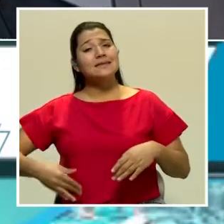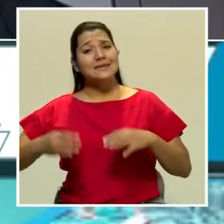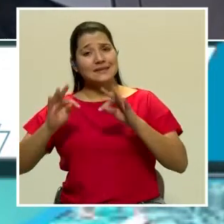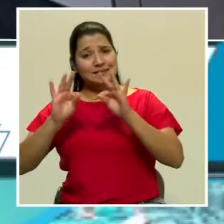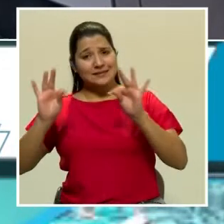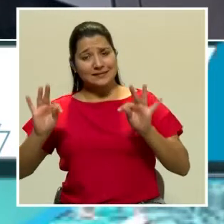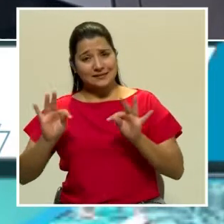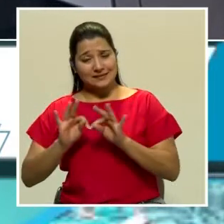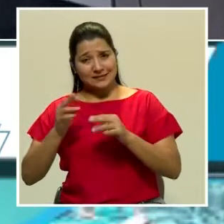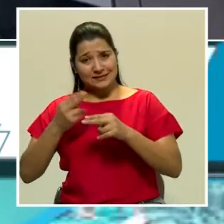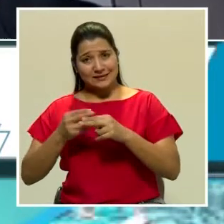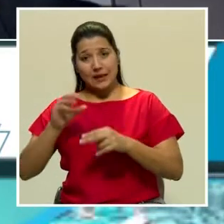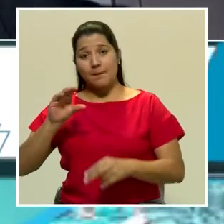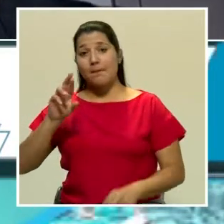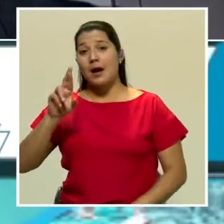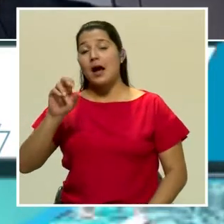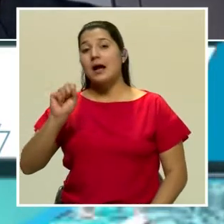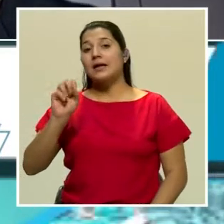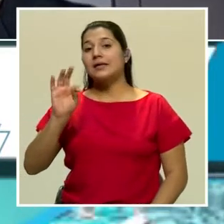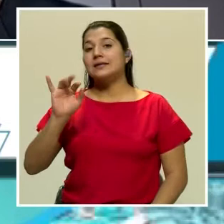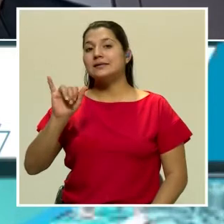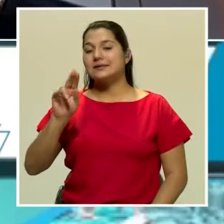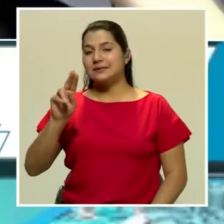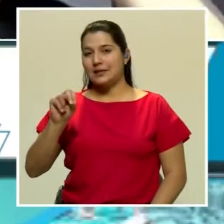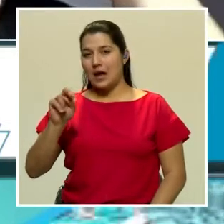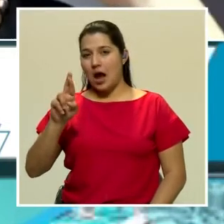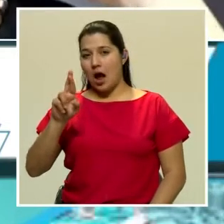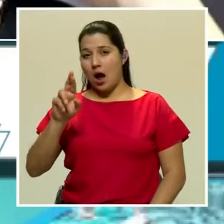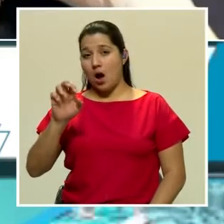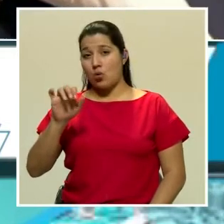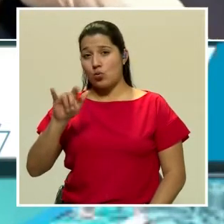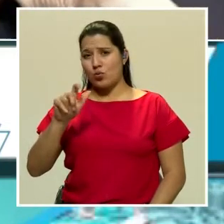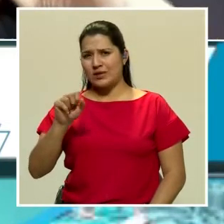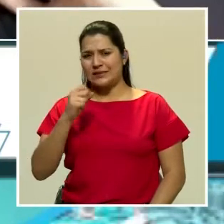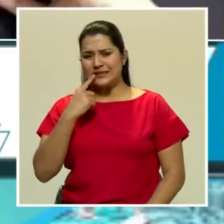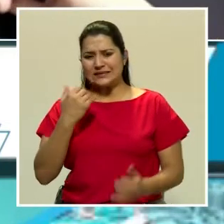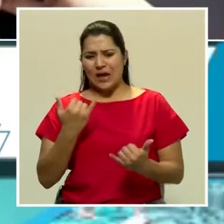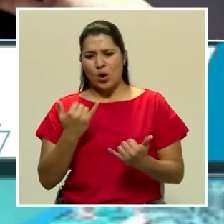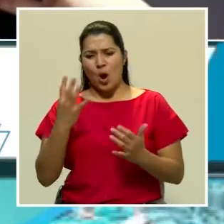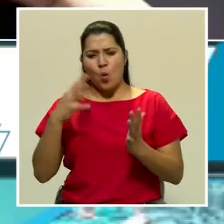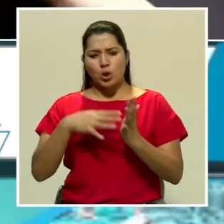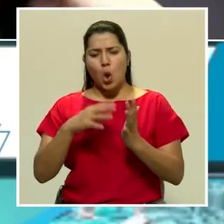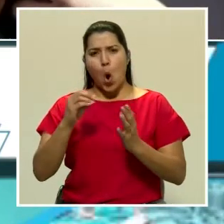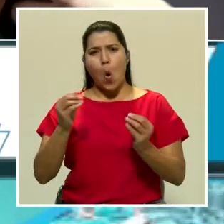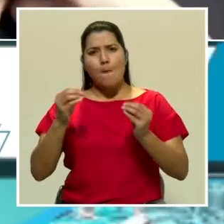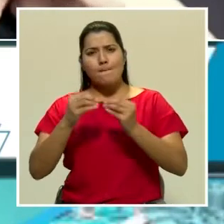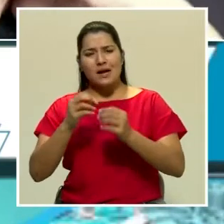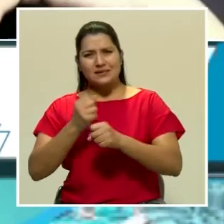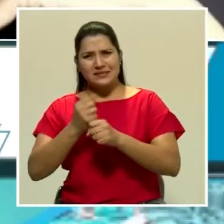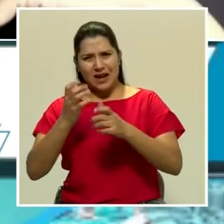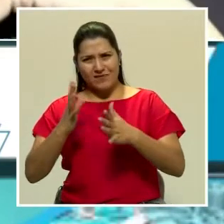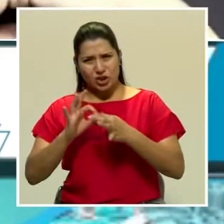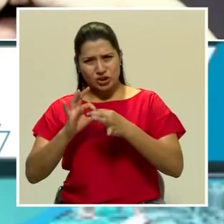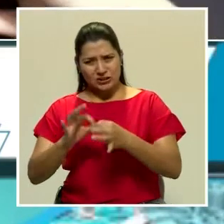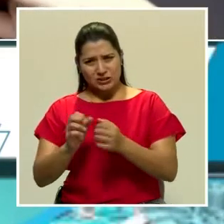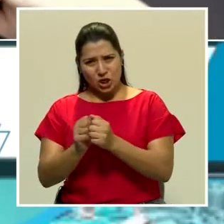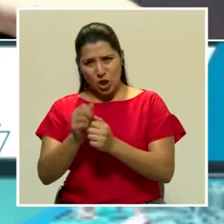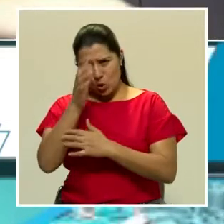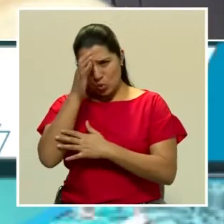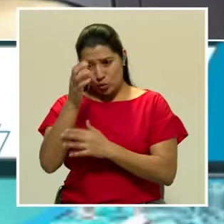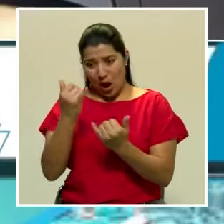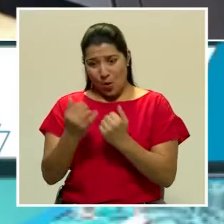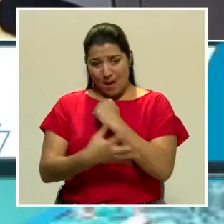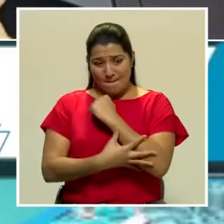Cristian Reyes, habla de que hay más de 4.000 trabajadores de la cultura en situación de pobreza o